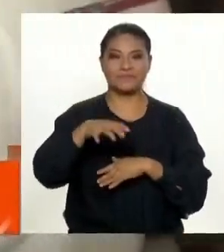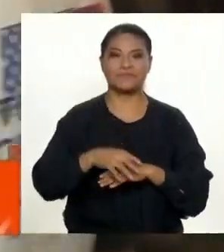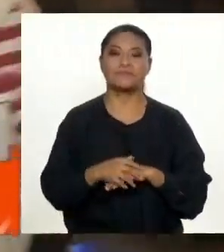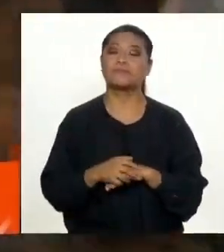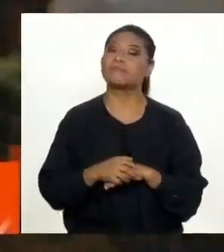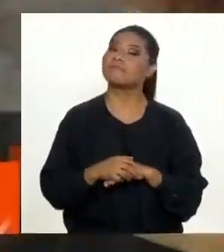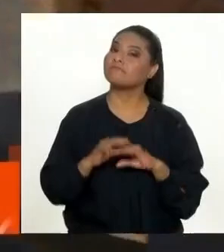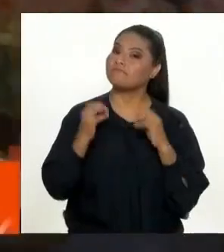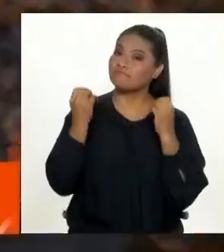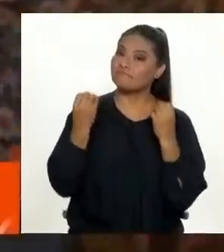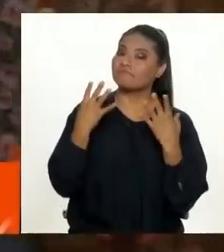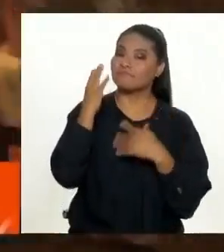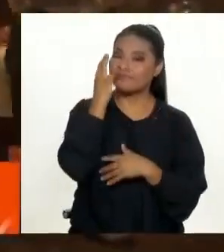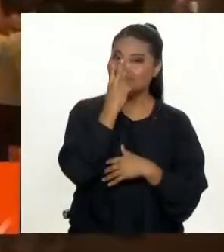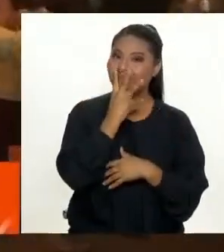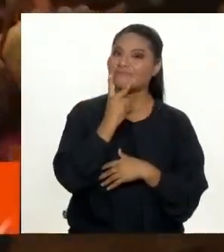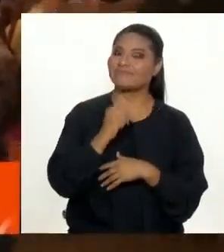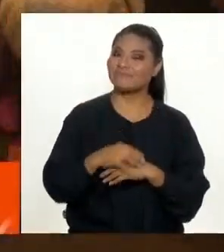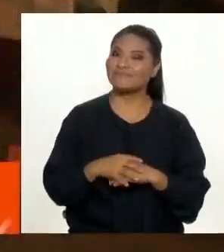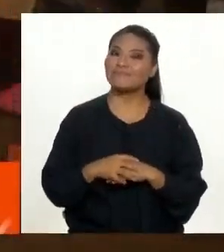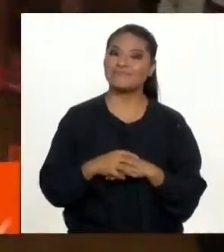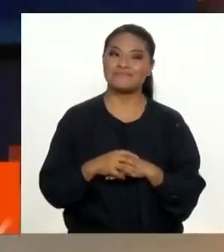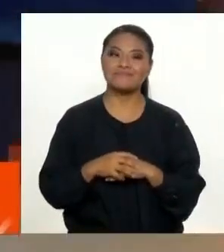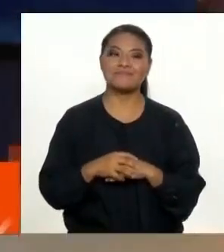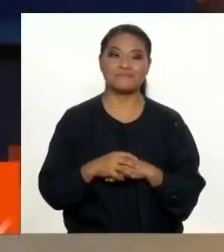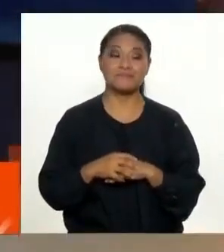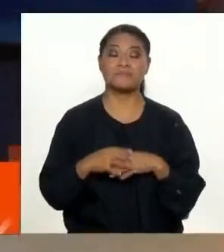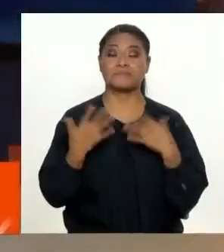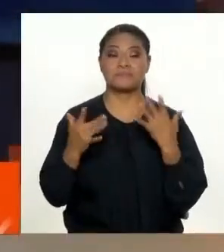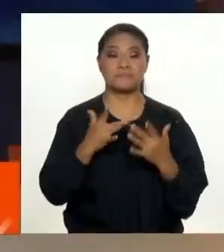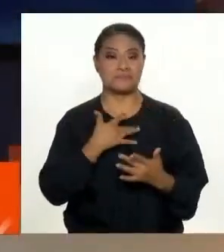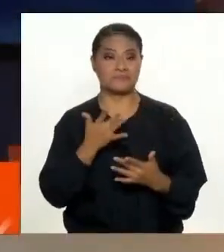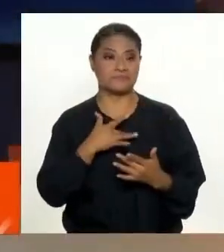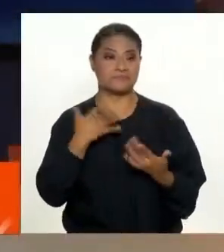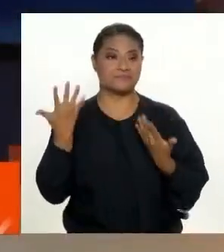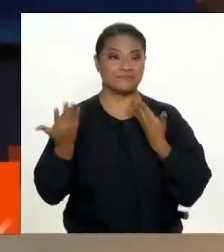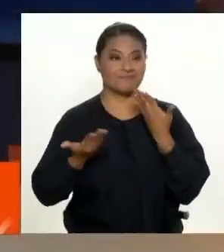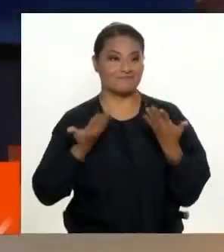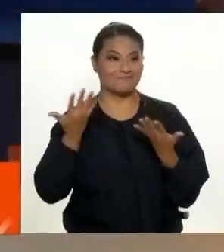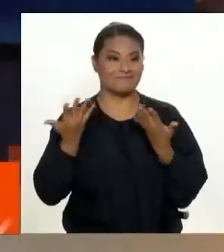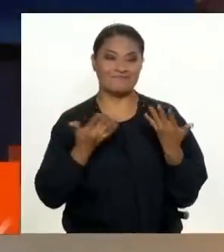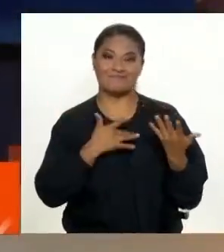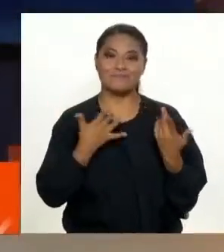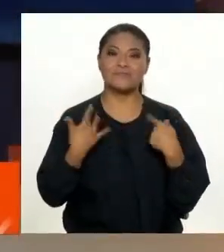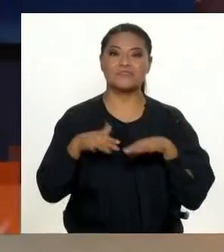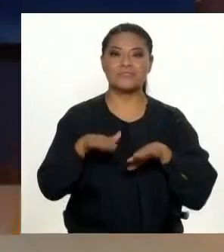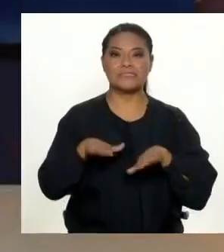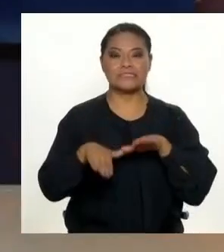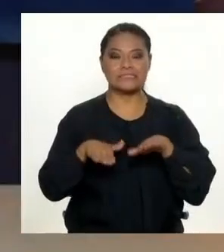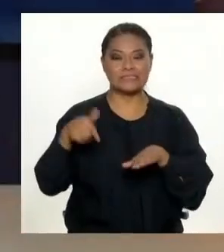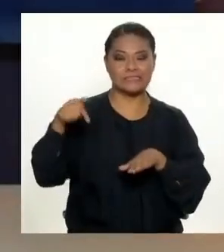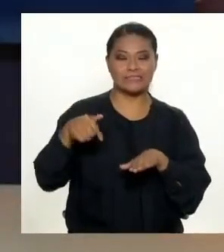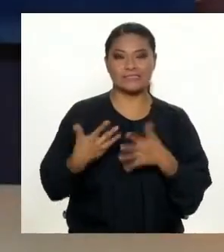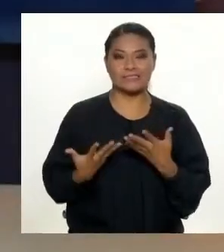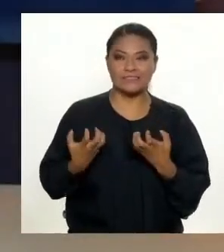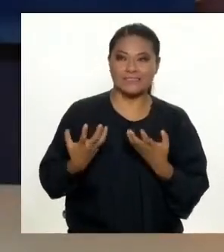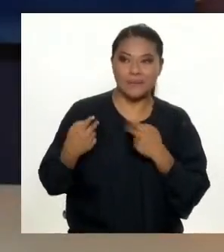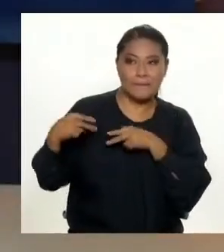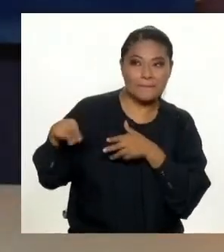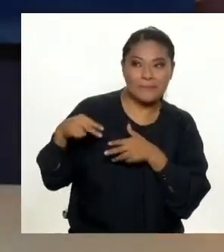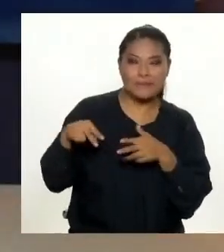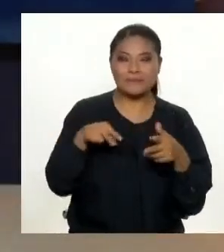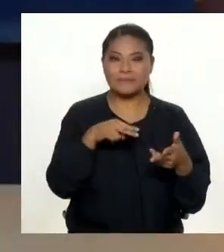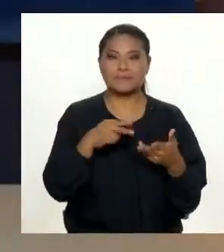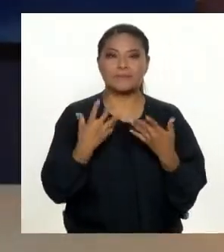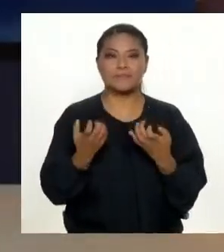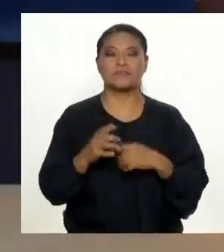ver, lindo, lindo. Contagiante también, ¿no? Ver ahí ya nos pican los pies acá, ya. Sí, claro. El bailecito, el baile del